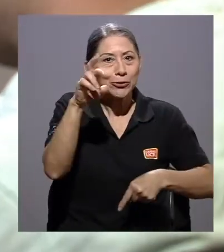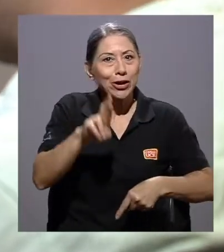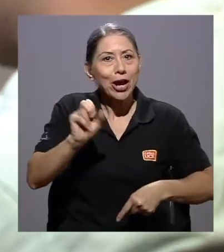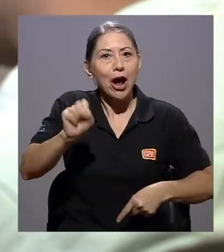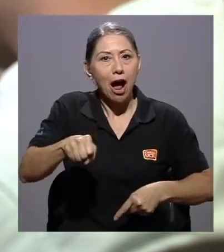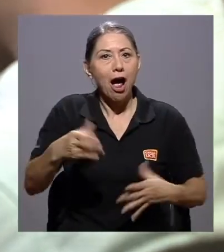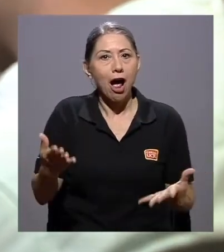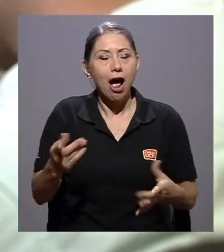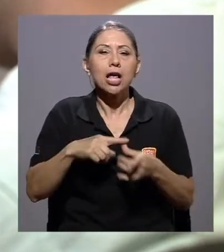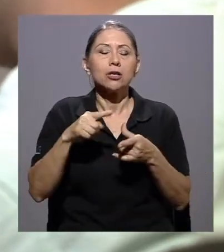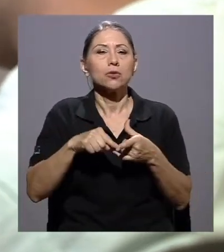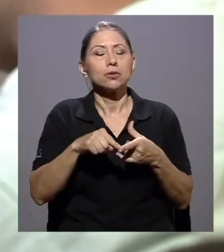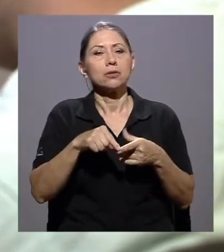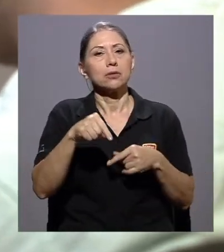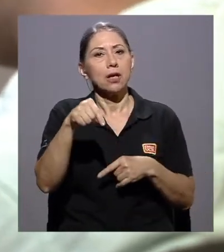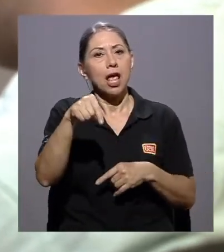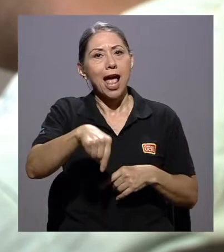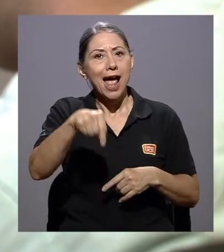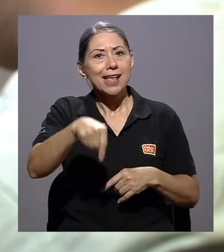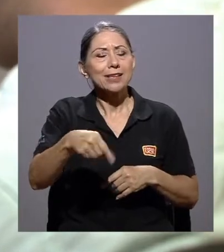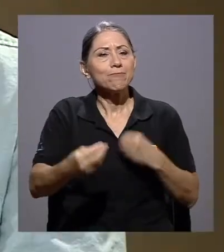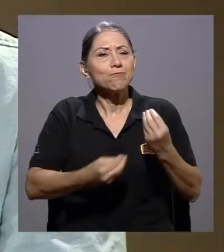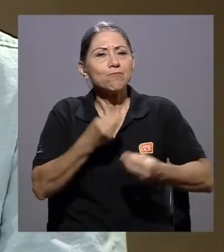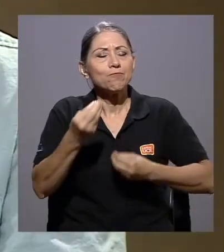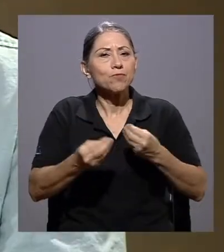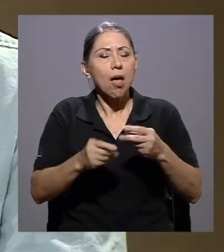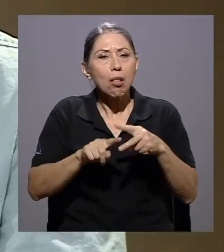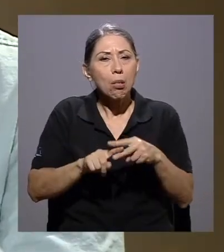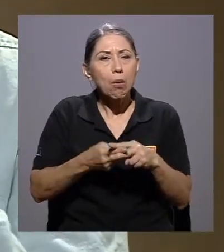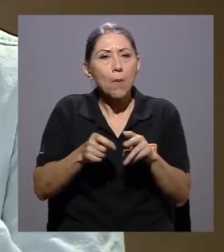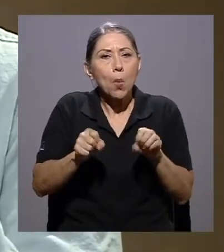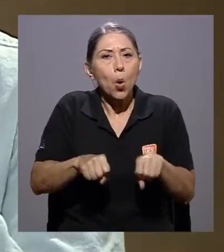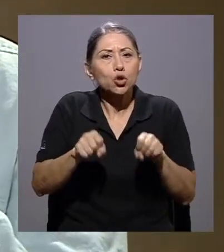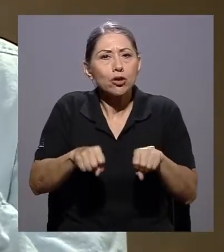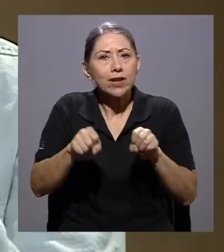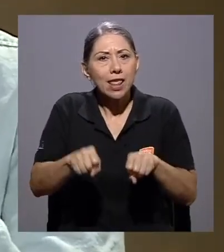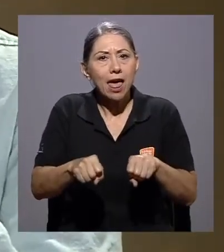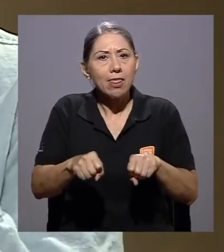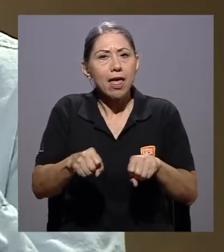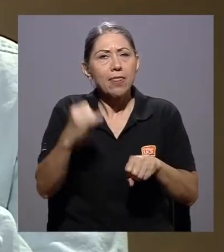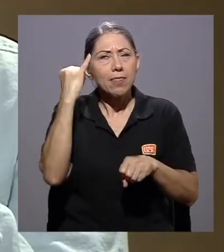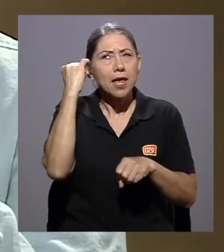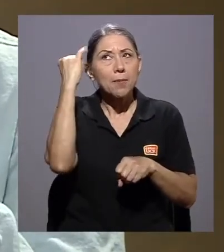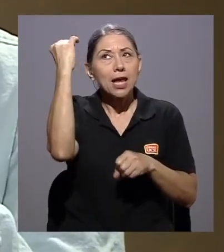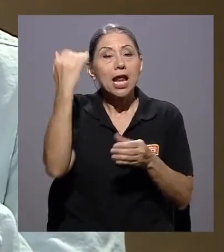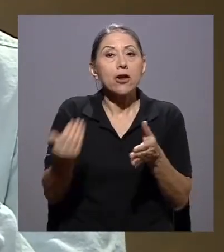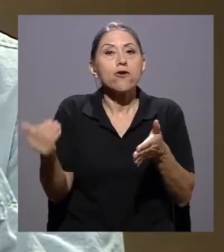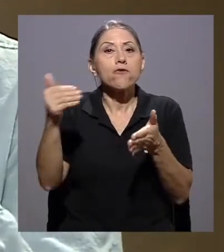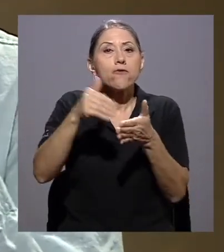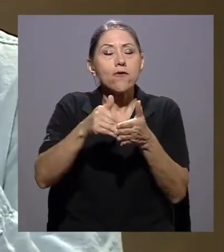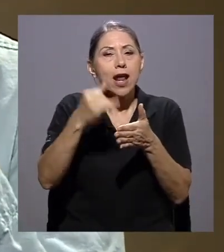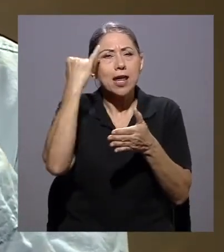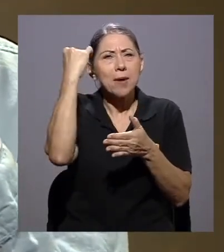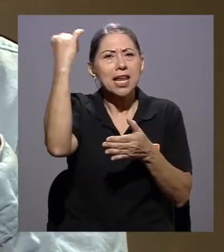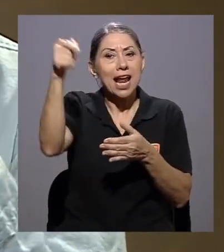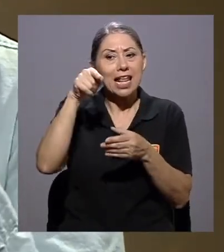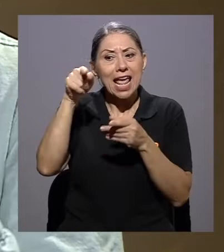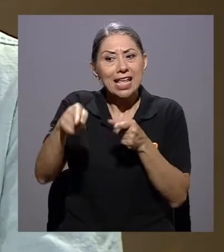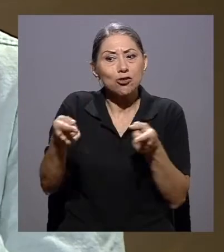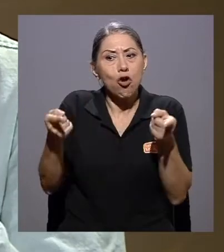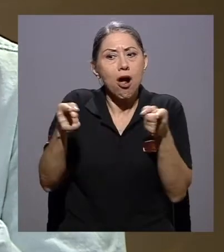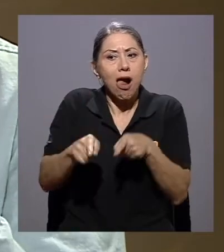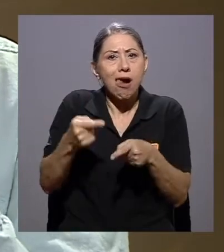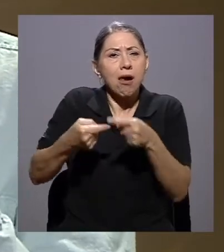contexto precisamente surge la posibilidad de imaginar y reimaginar esas raíces y esas tradiciones que